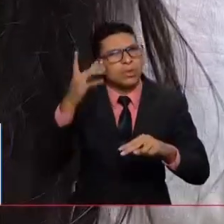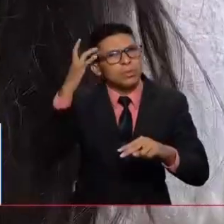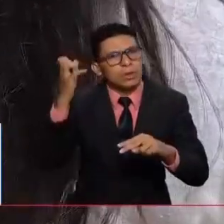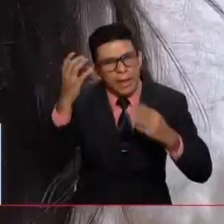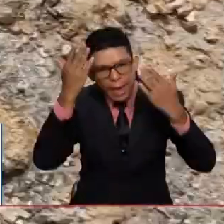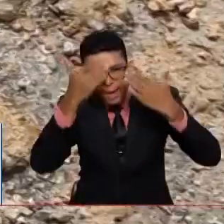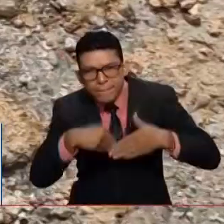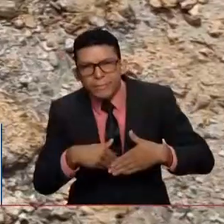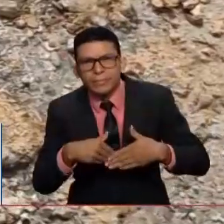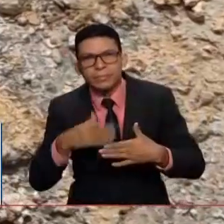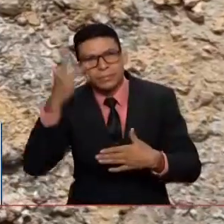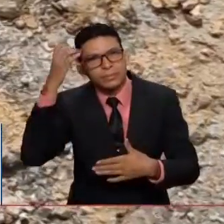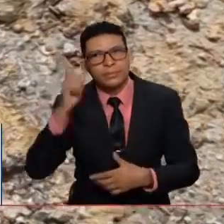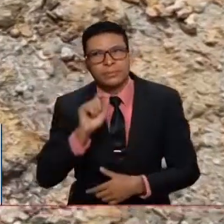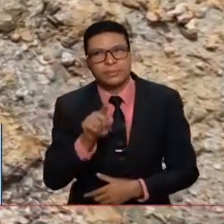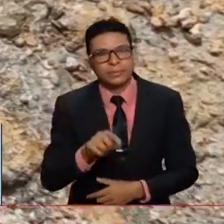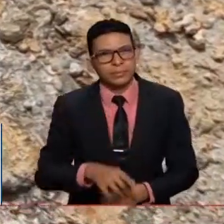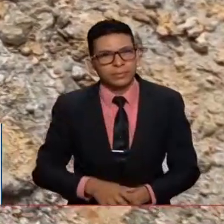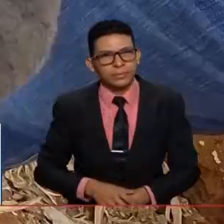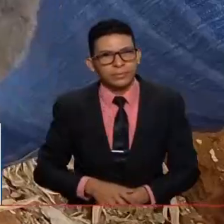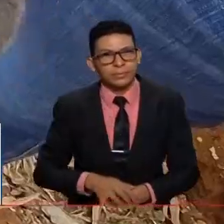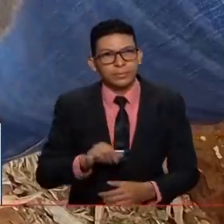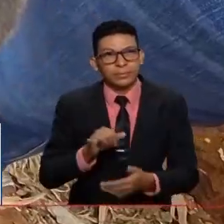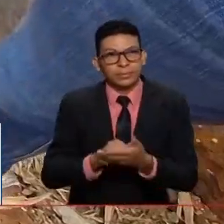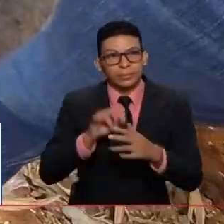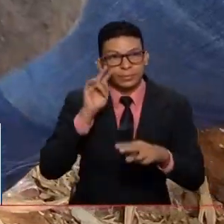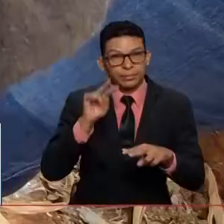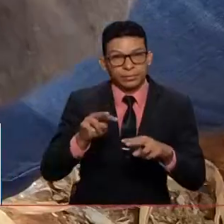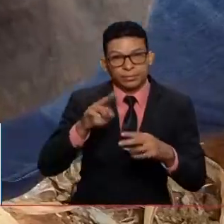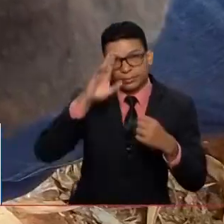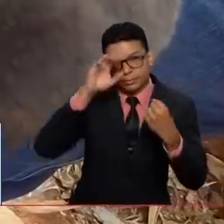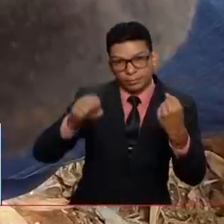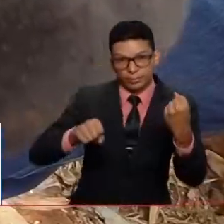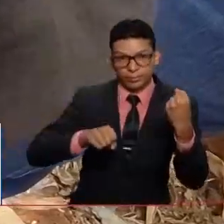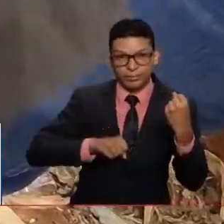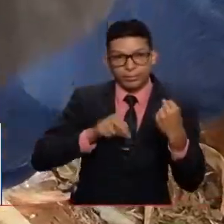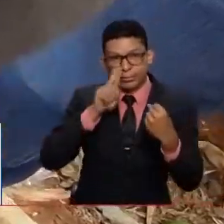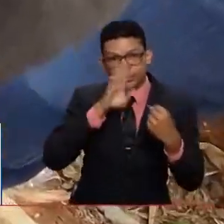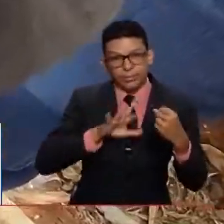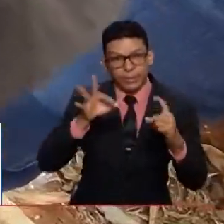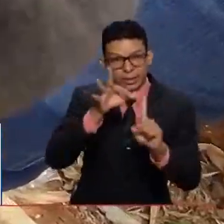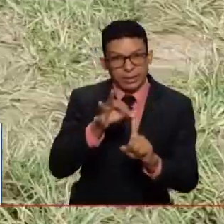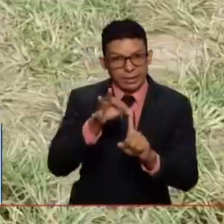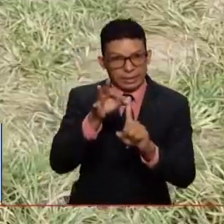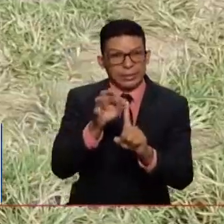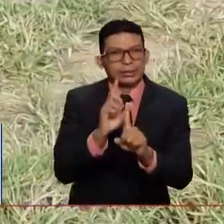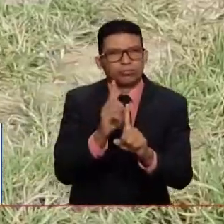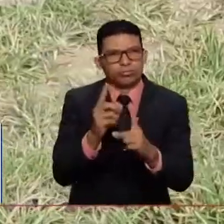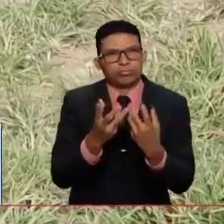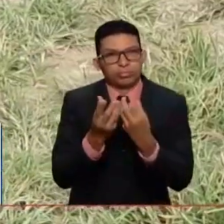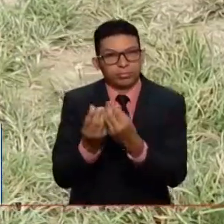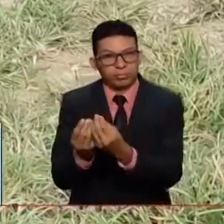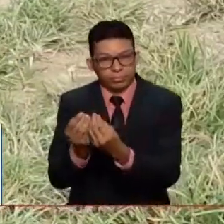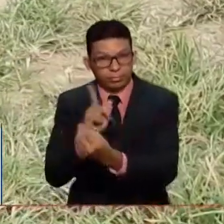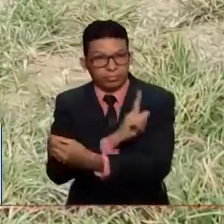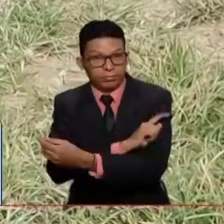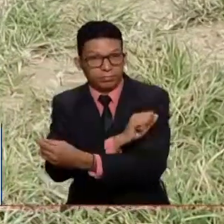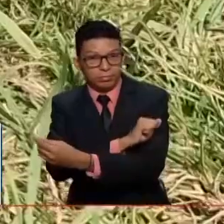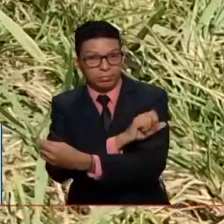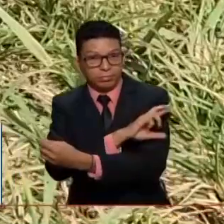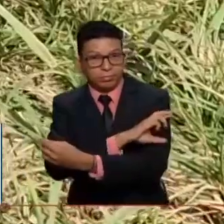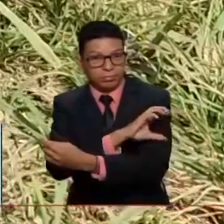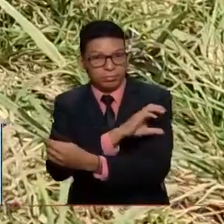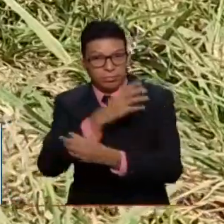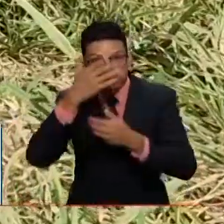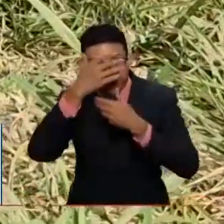ser escondidas? Este combate entre comandos especiales del Ejército Nacional adscritos de la Brigada 23 y guerrilleros del Frente de Guerra Franco